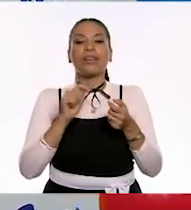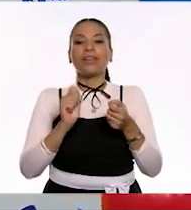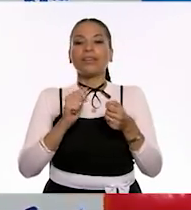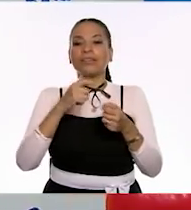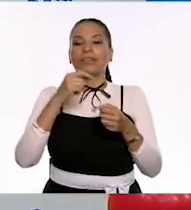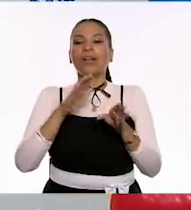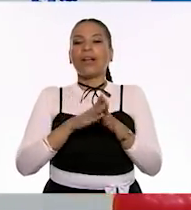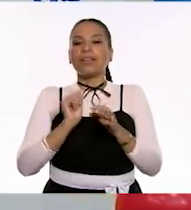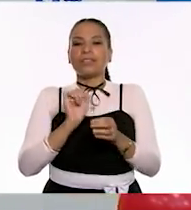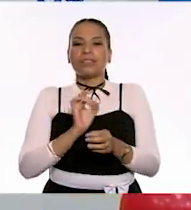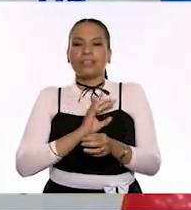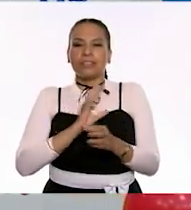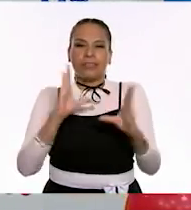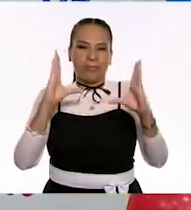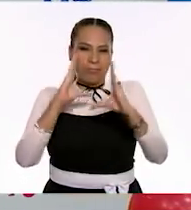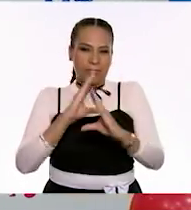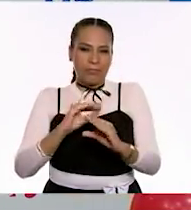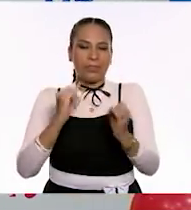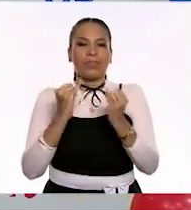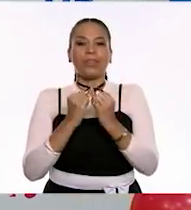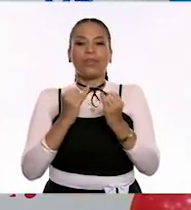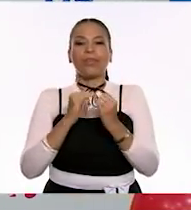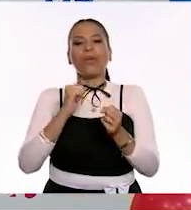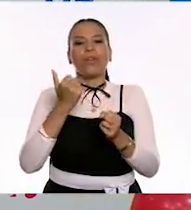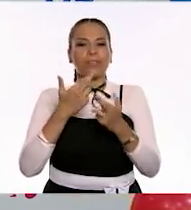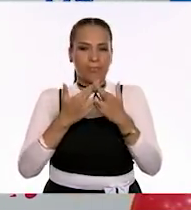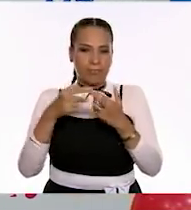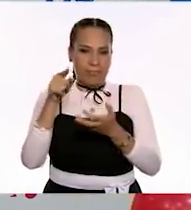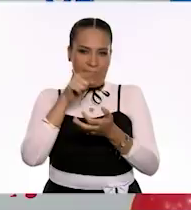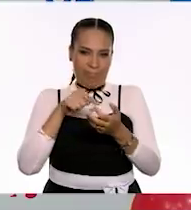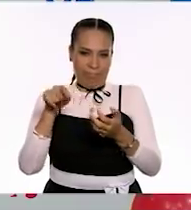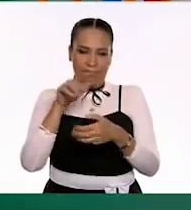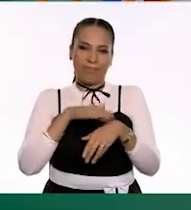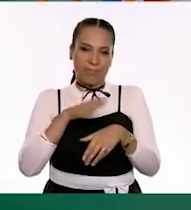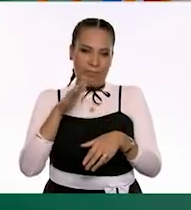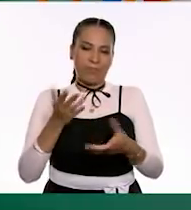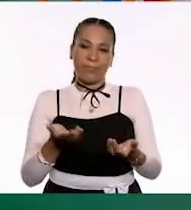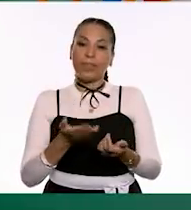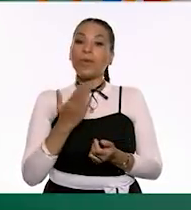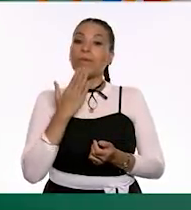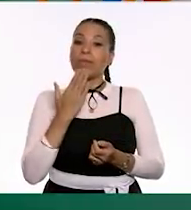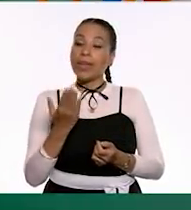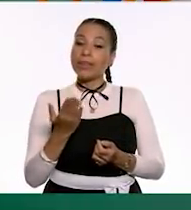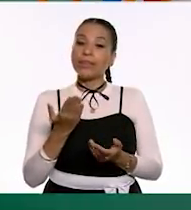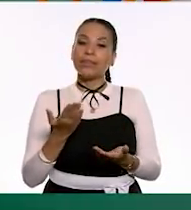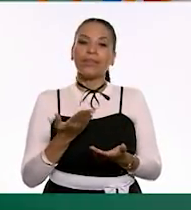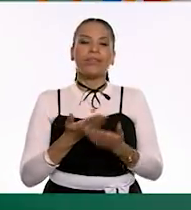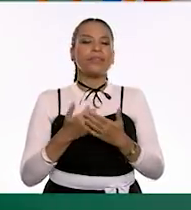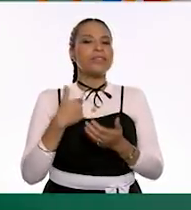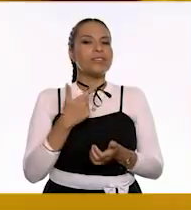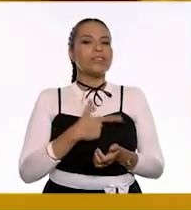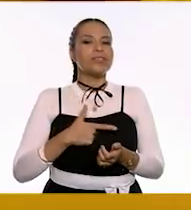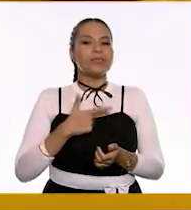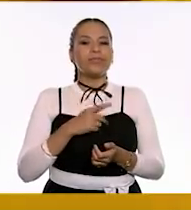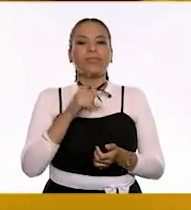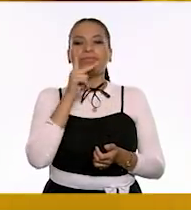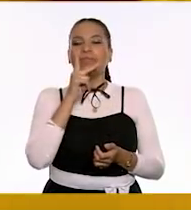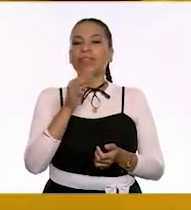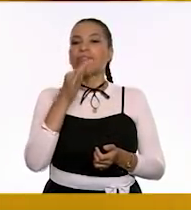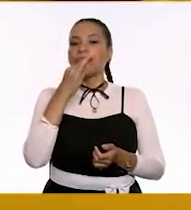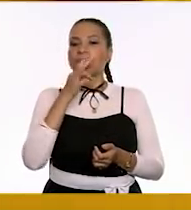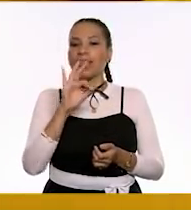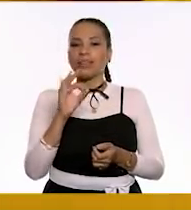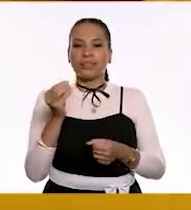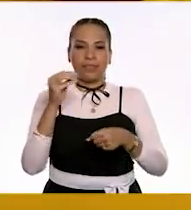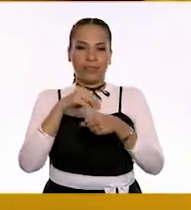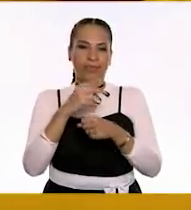tenebrosa, y ya son las que sobraron, ¿verdad? Exactamente. Muy bien. Pero a mí me gusta mucho la palabra fiesta, entonces la